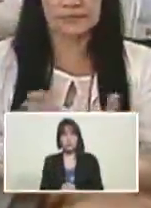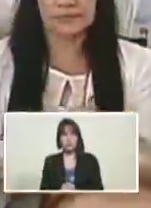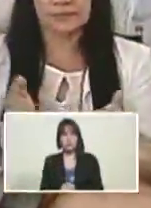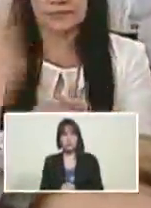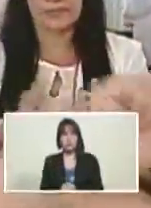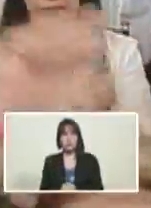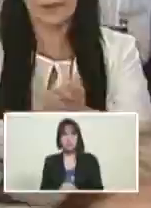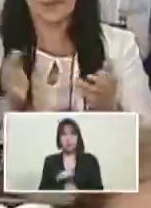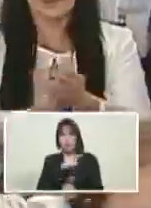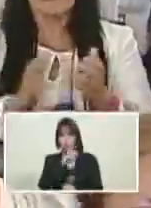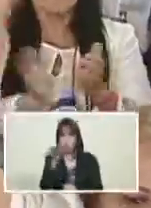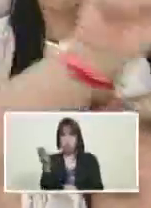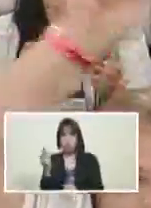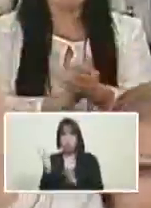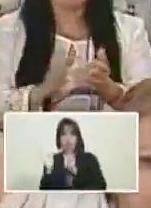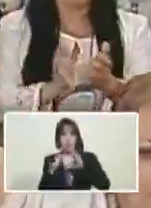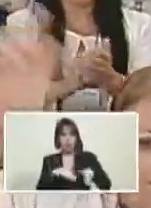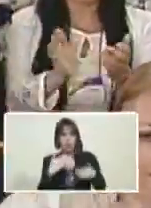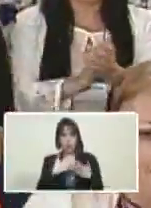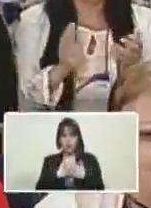¿Cuento con ustedes?